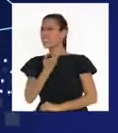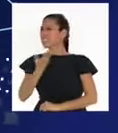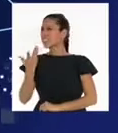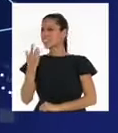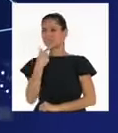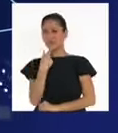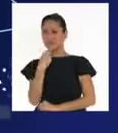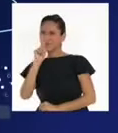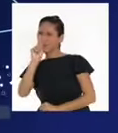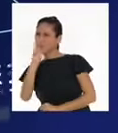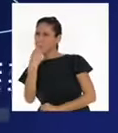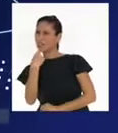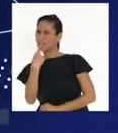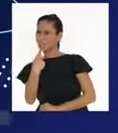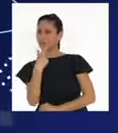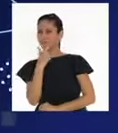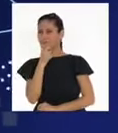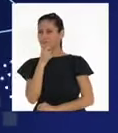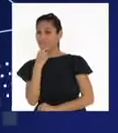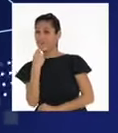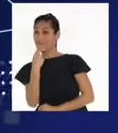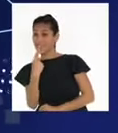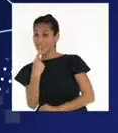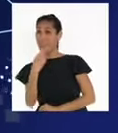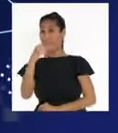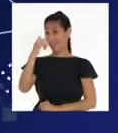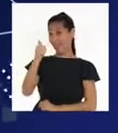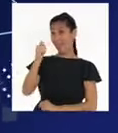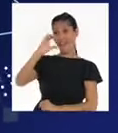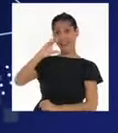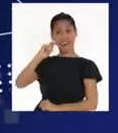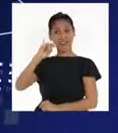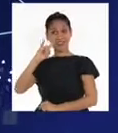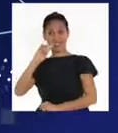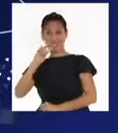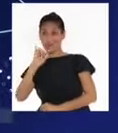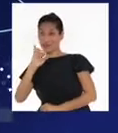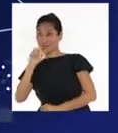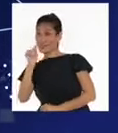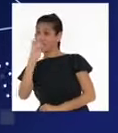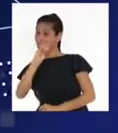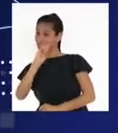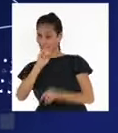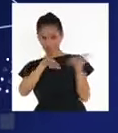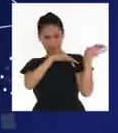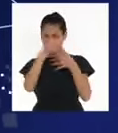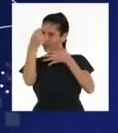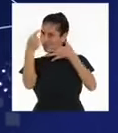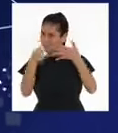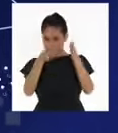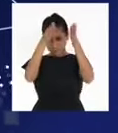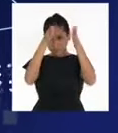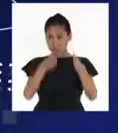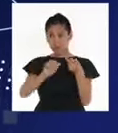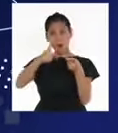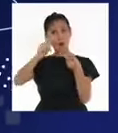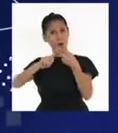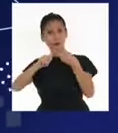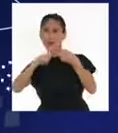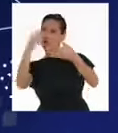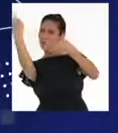primera, dice actividad. En la segunda, dice conteo.